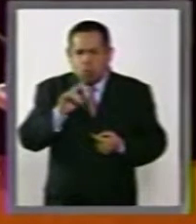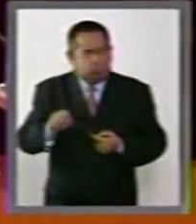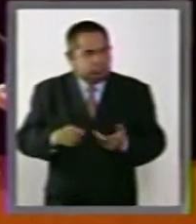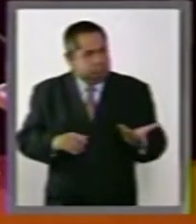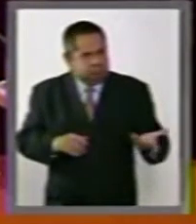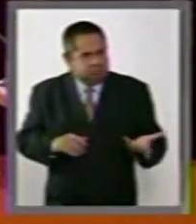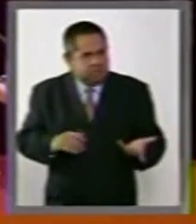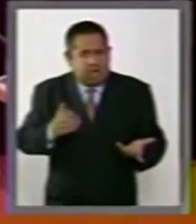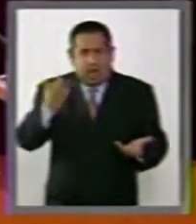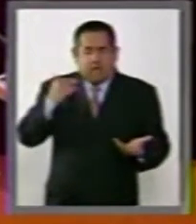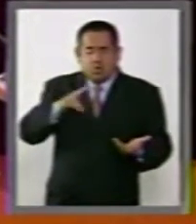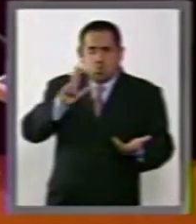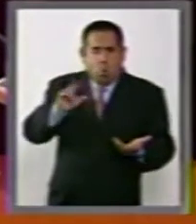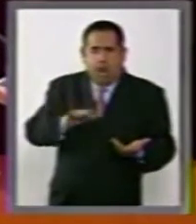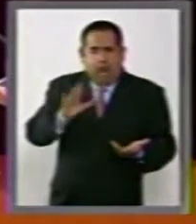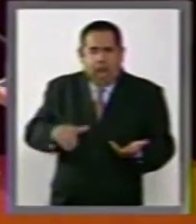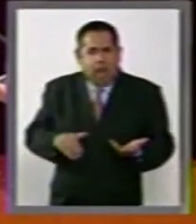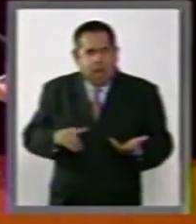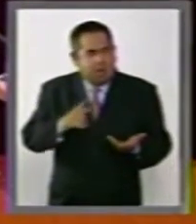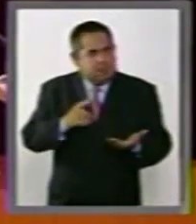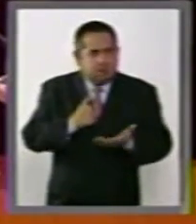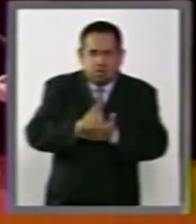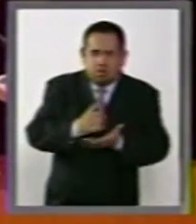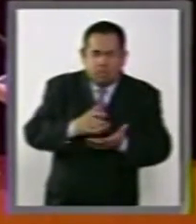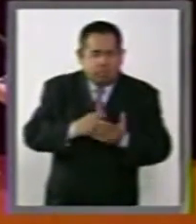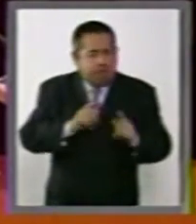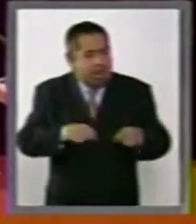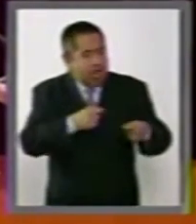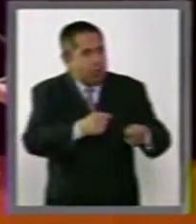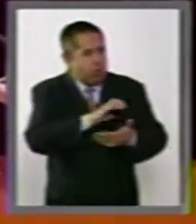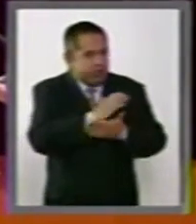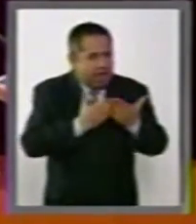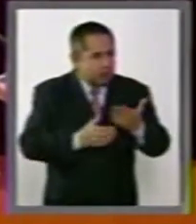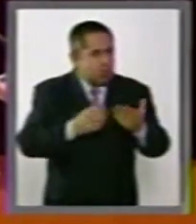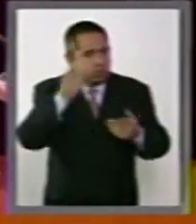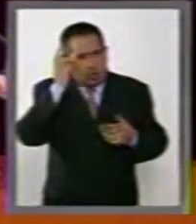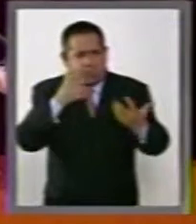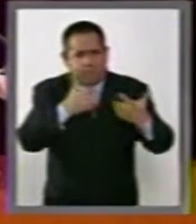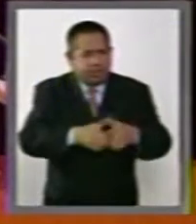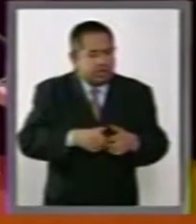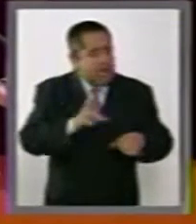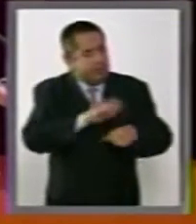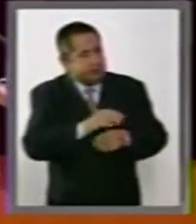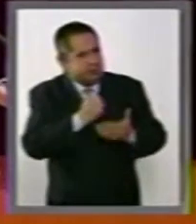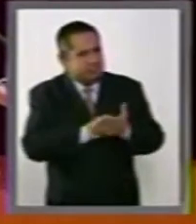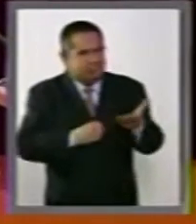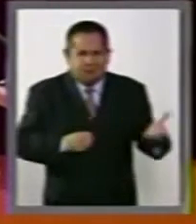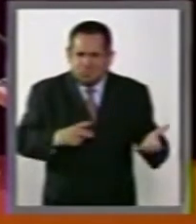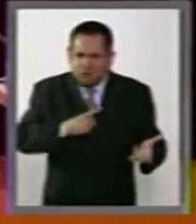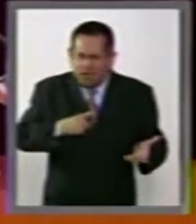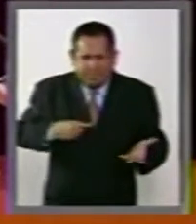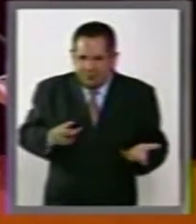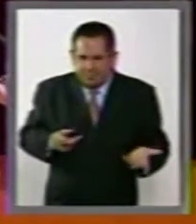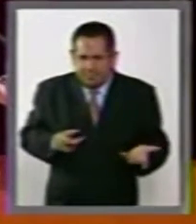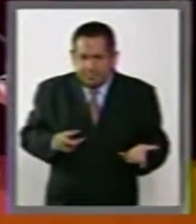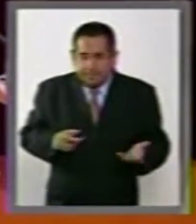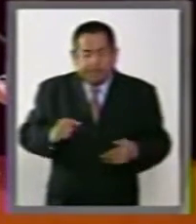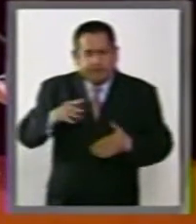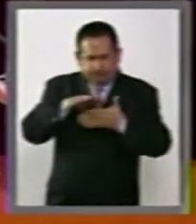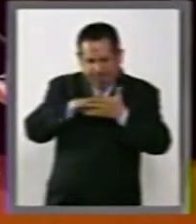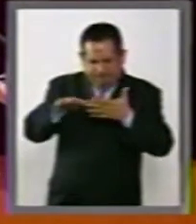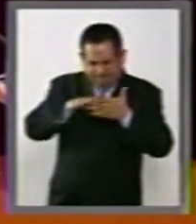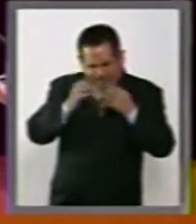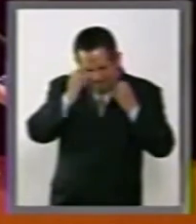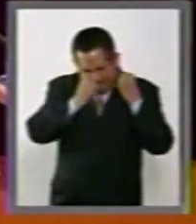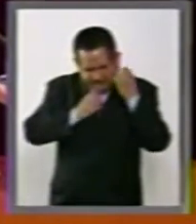Nunca para favorecer a contratistas, asignatarios o permisionarios. De la lectura minuciosa